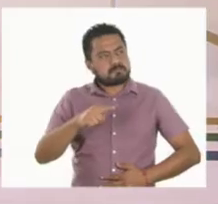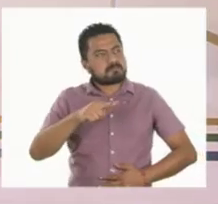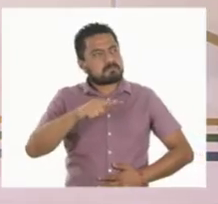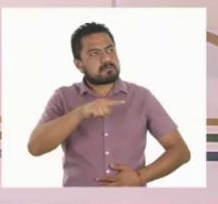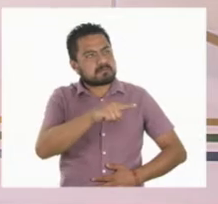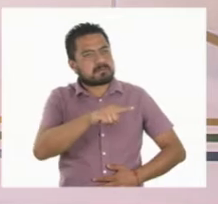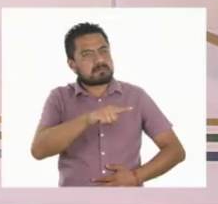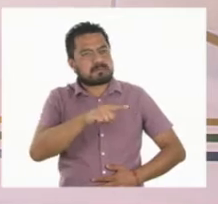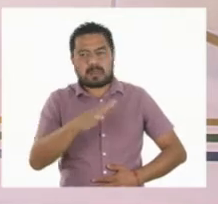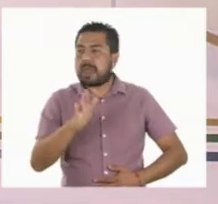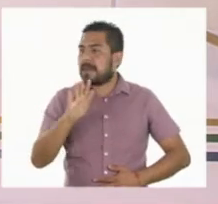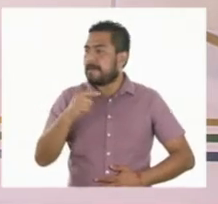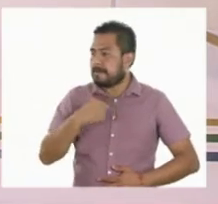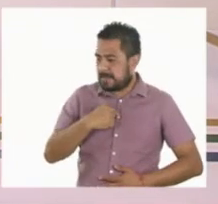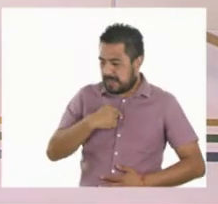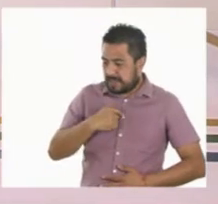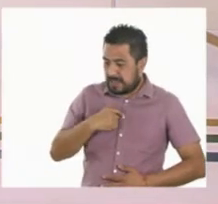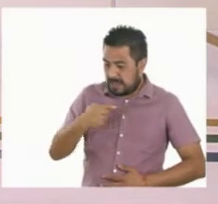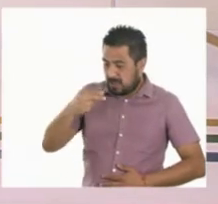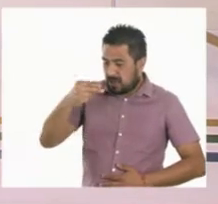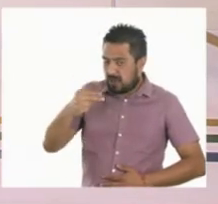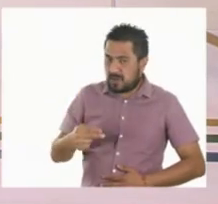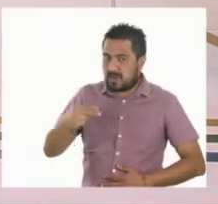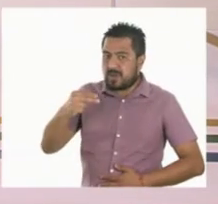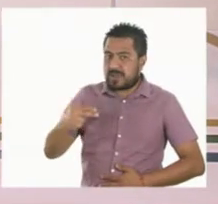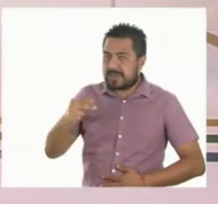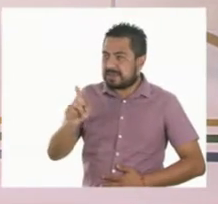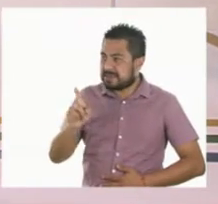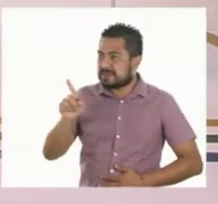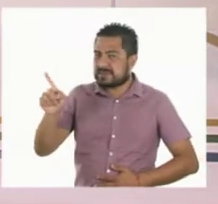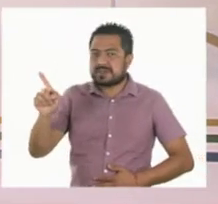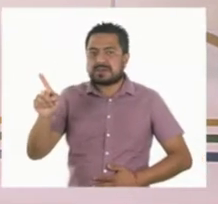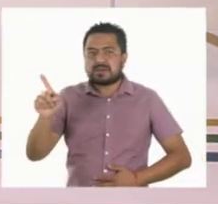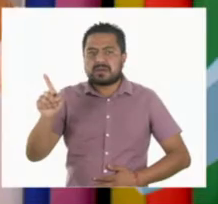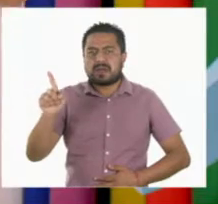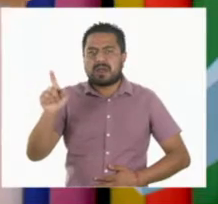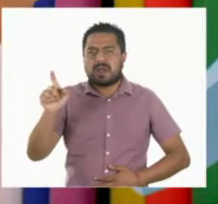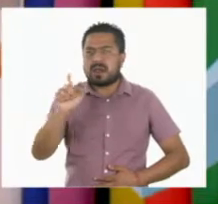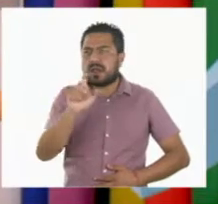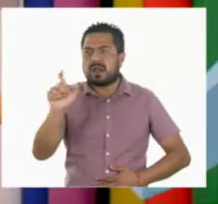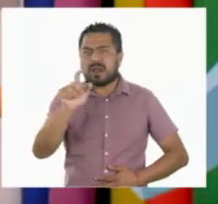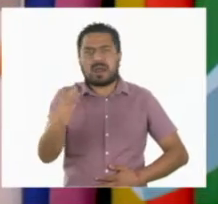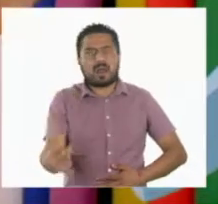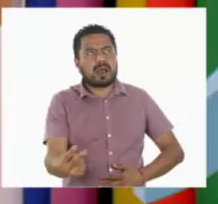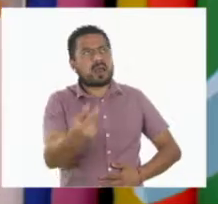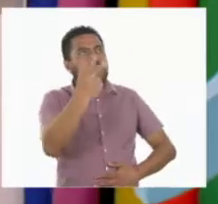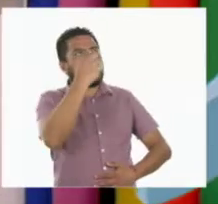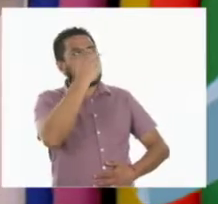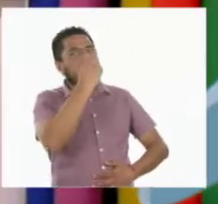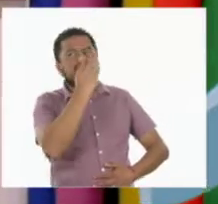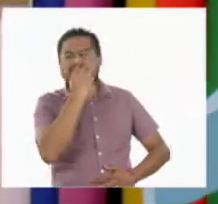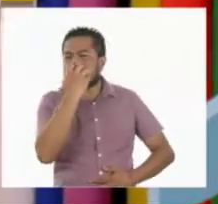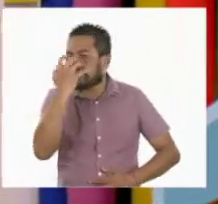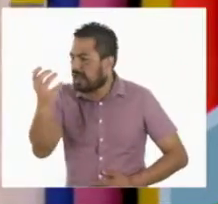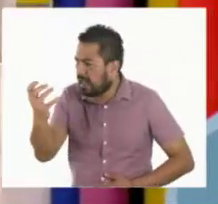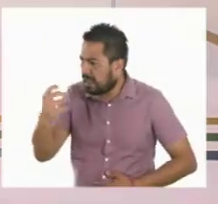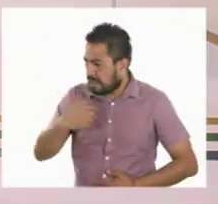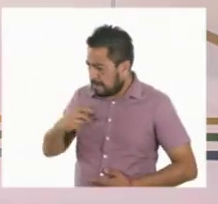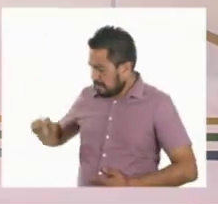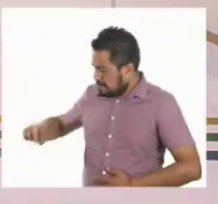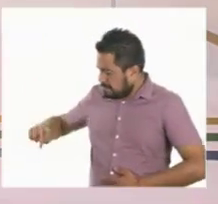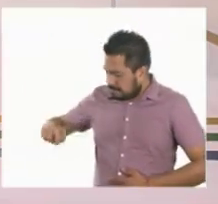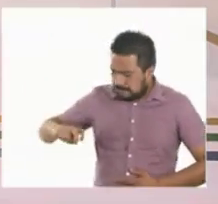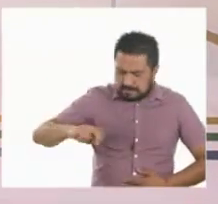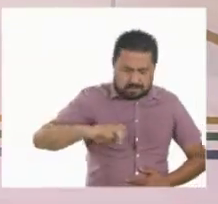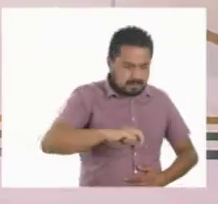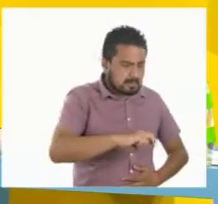es mi nombre así. Y cuando me ven, me gritan al pasar. Y cuando